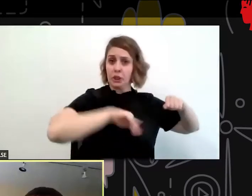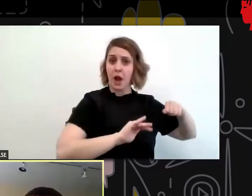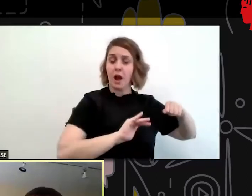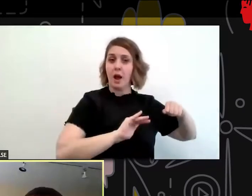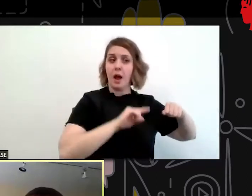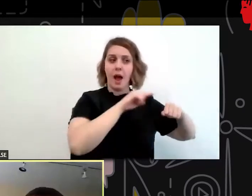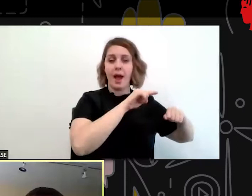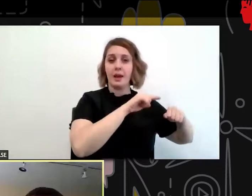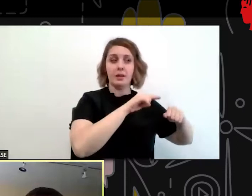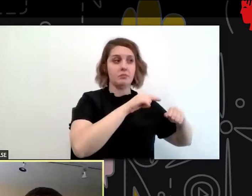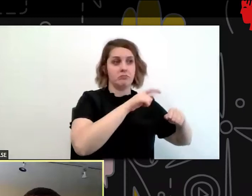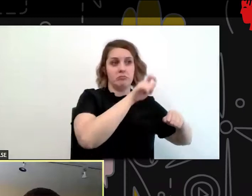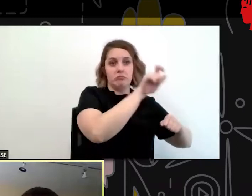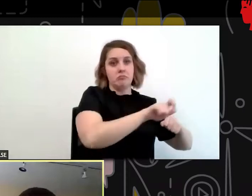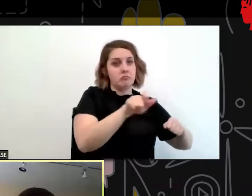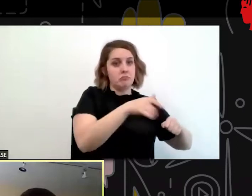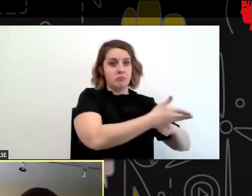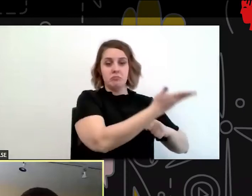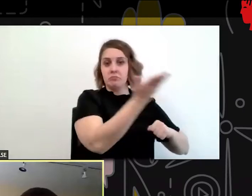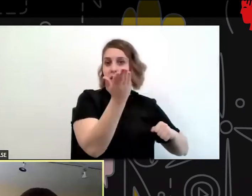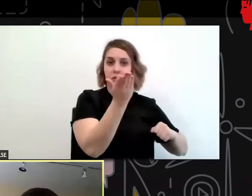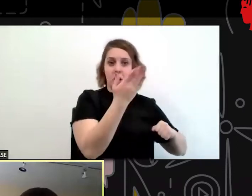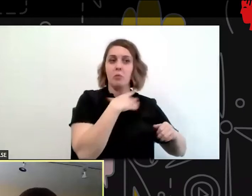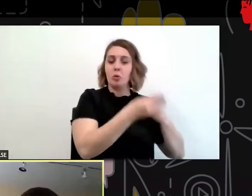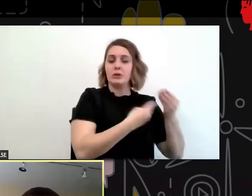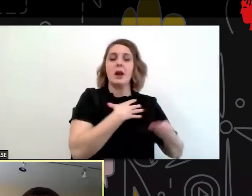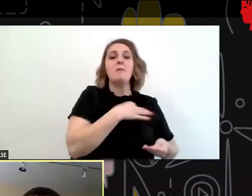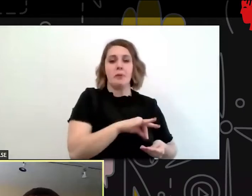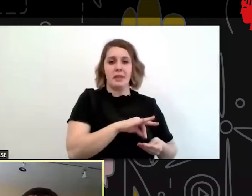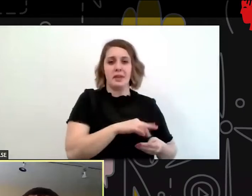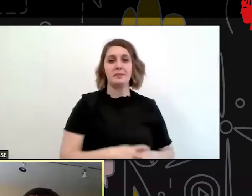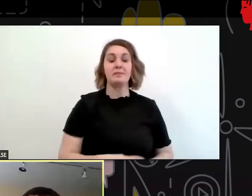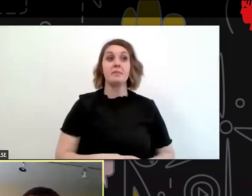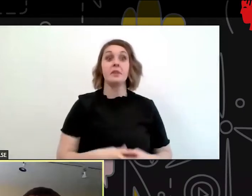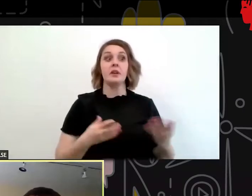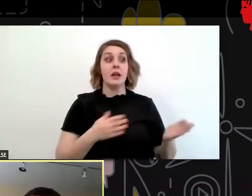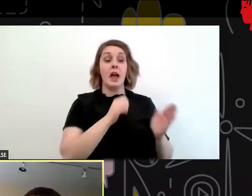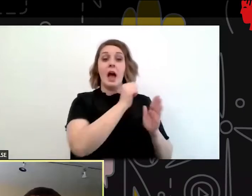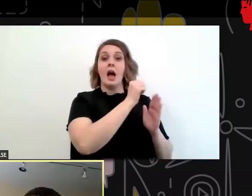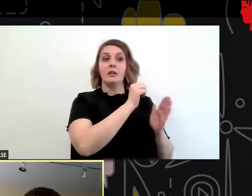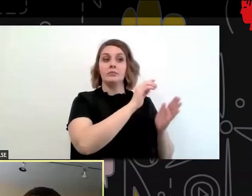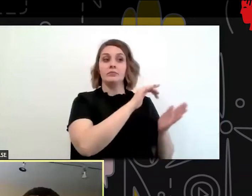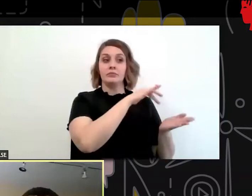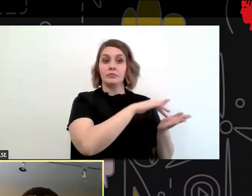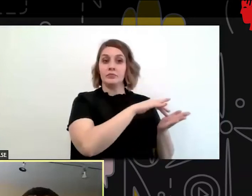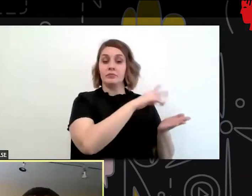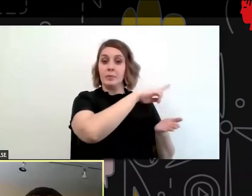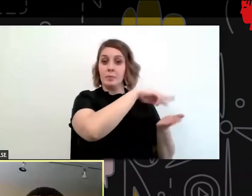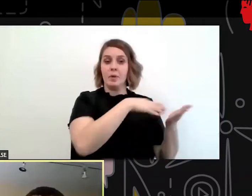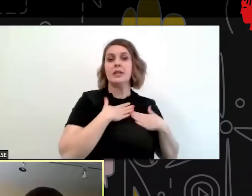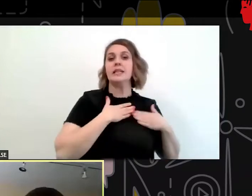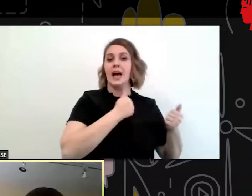está a disposición de la ciudadanía. Y bueno, pues está aplicando para salud digital y